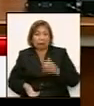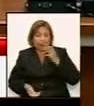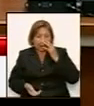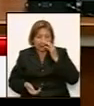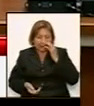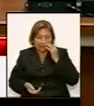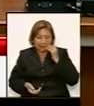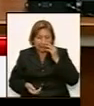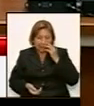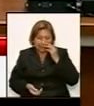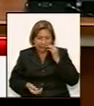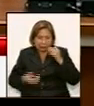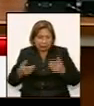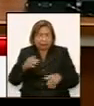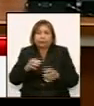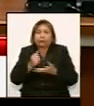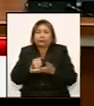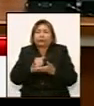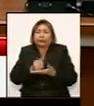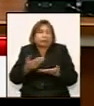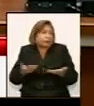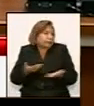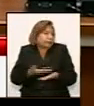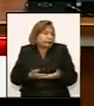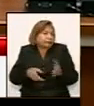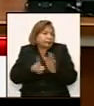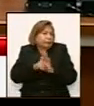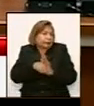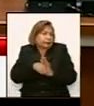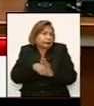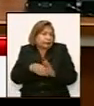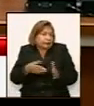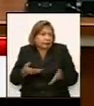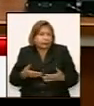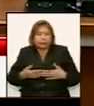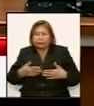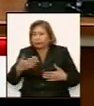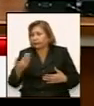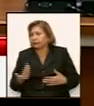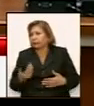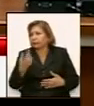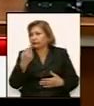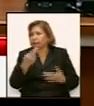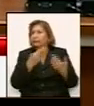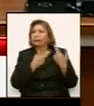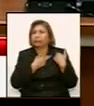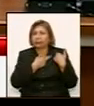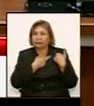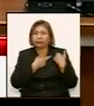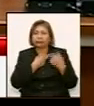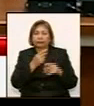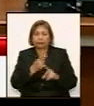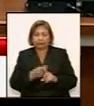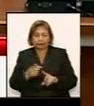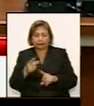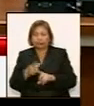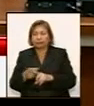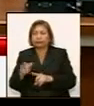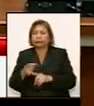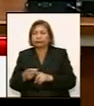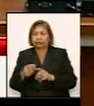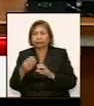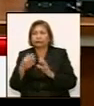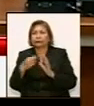ninguna fórmula ayude a detectar esto en pocos minutos. O sea, hay una responsabilidad de las distintas plataformas que, como bien se